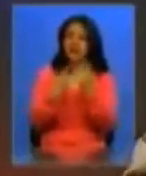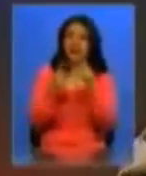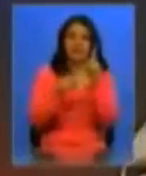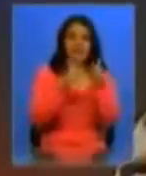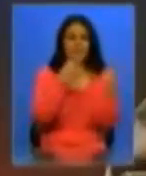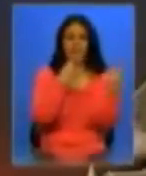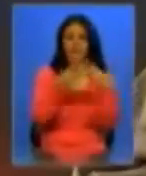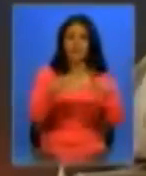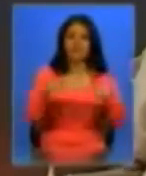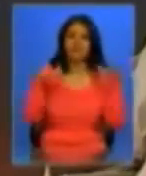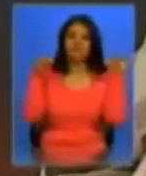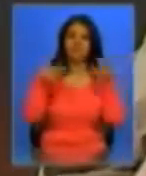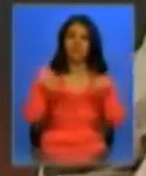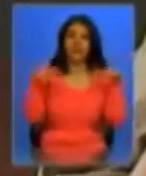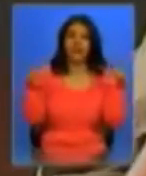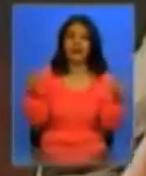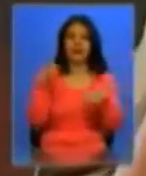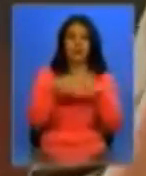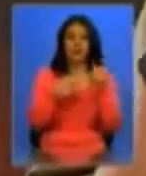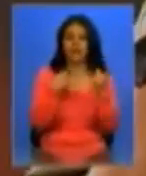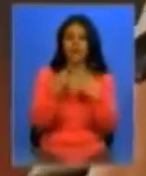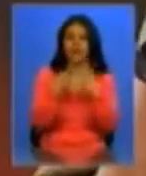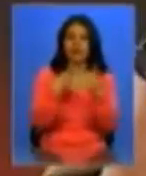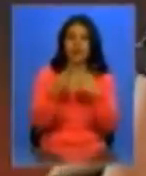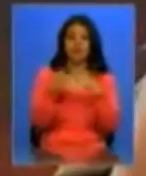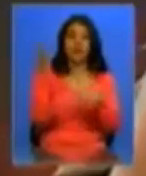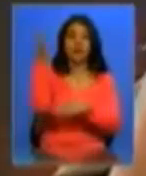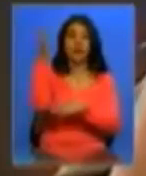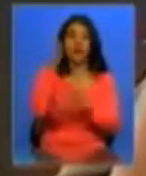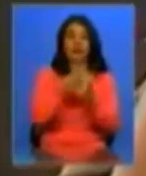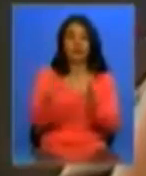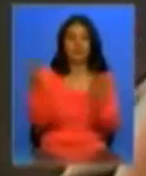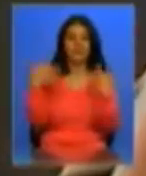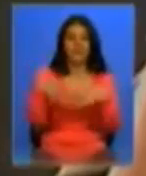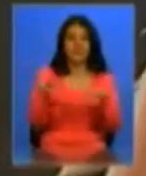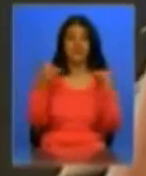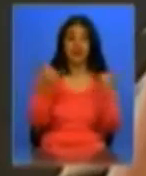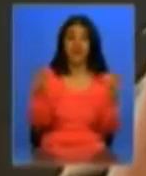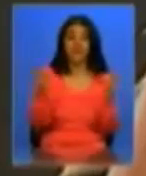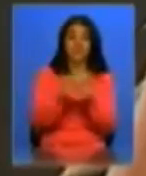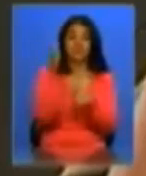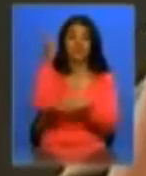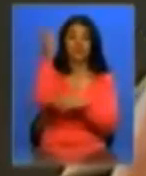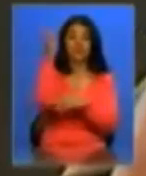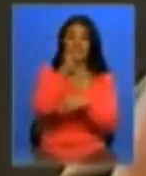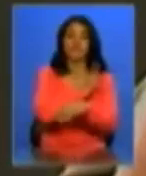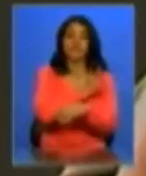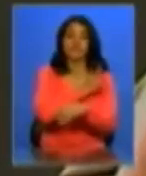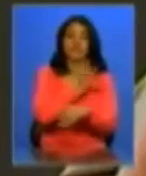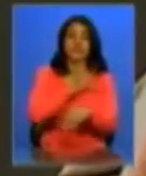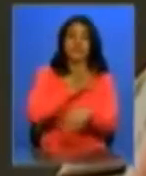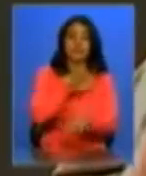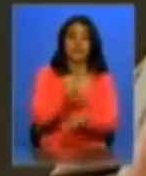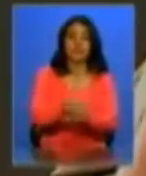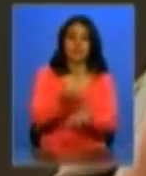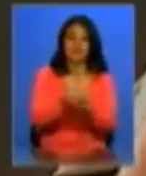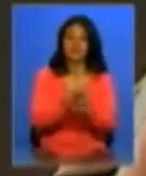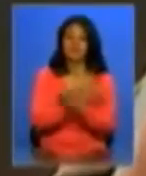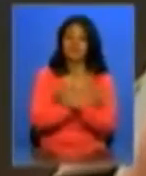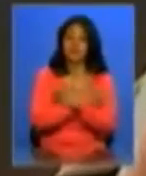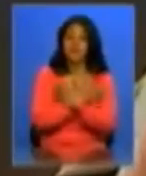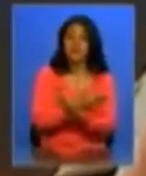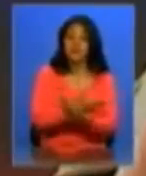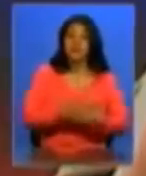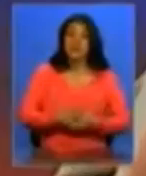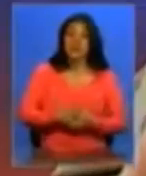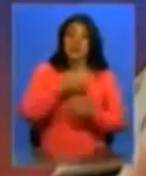el auditorio era demasiado grande. Entonces veamos extractos de la conferencia que se dio en la Universidad Técnica de Machala. Y felicitaciones, ¿eh?